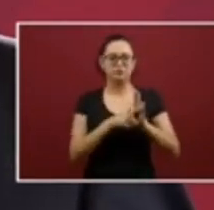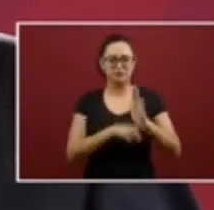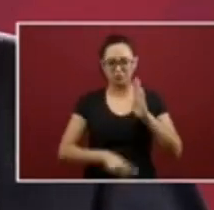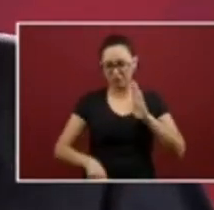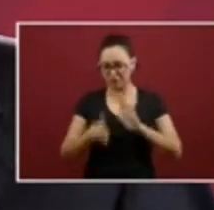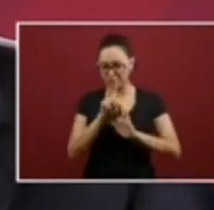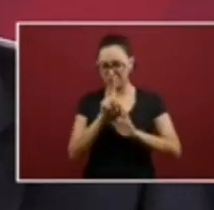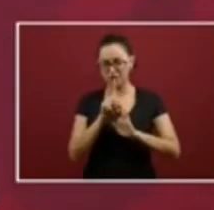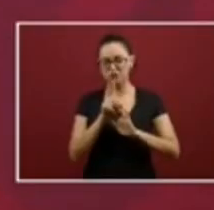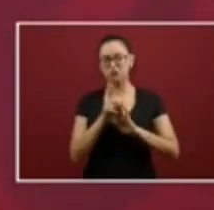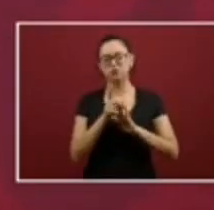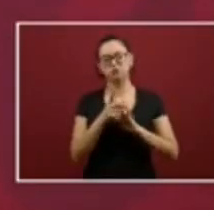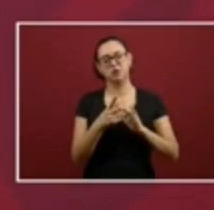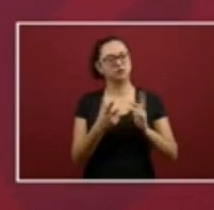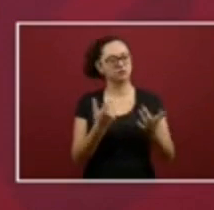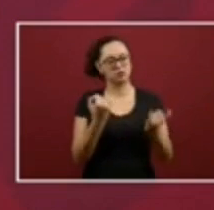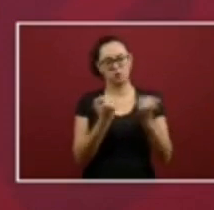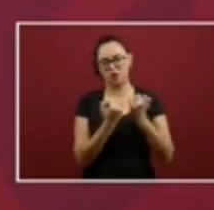departamentos.